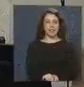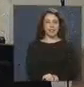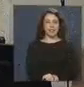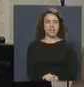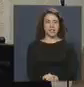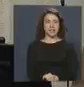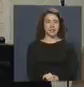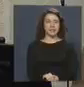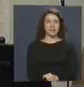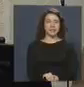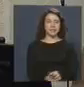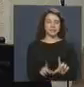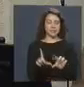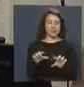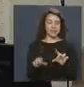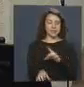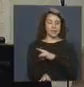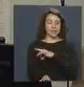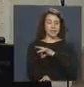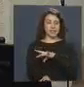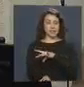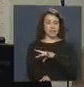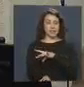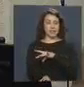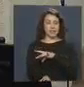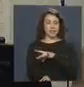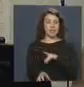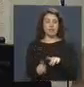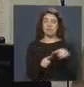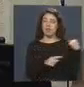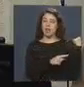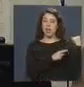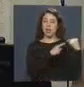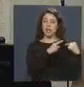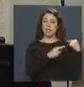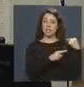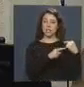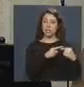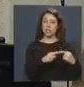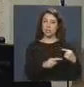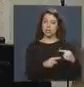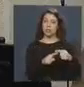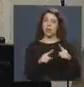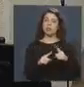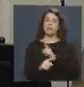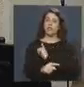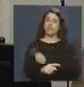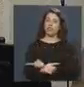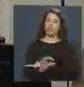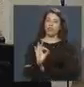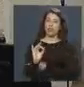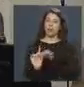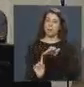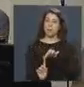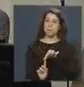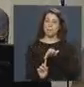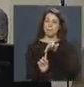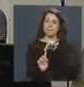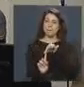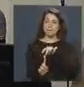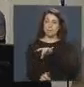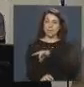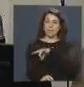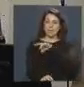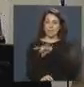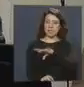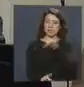las estadísticas chilenas efectivamente han sido históricamente una de las fortalezas principales de Chile